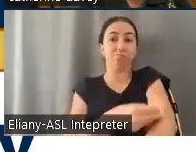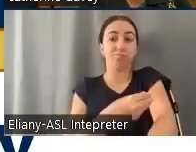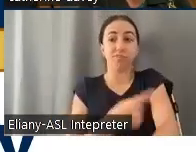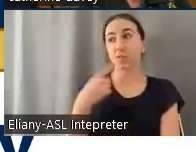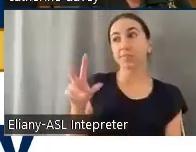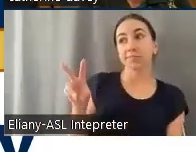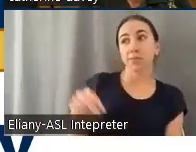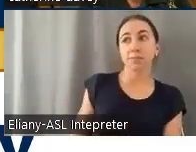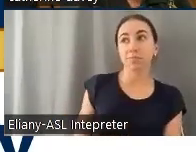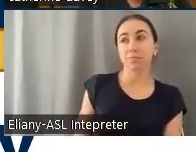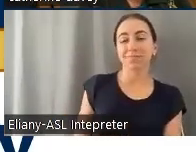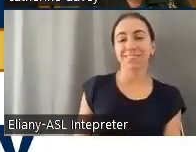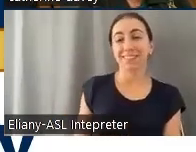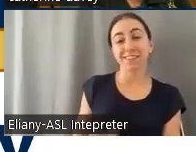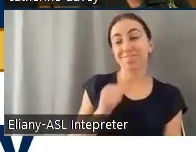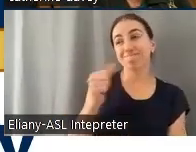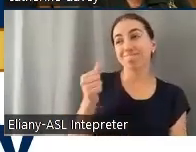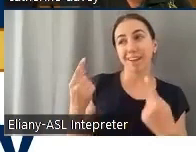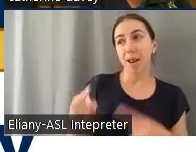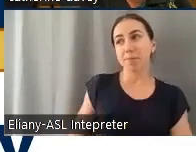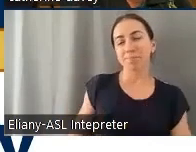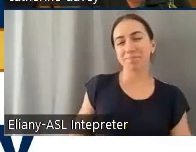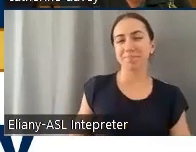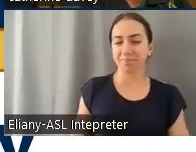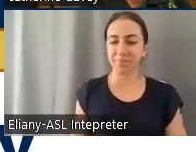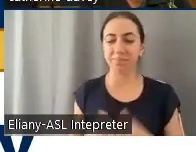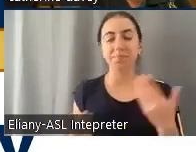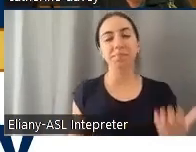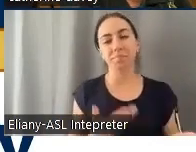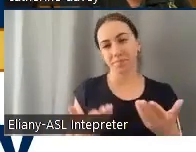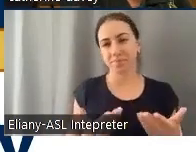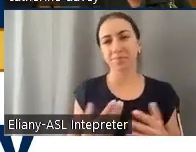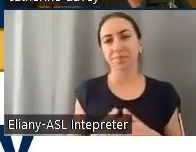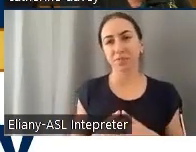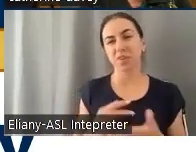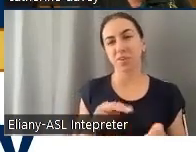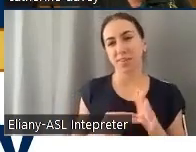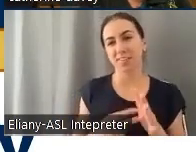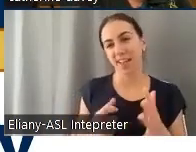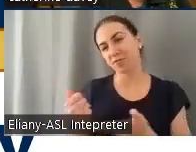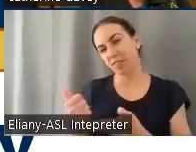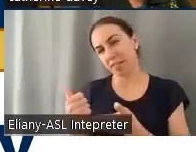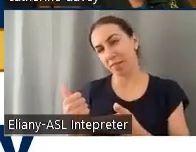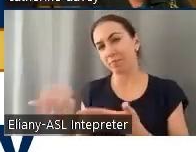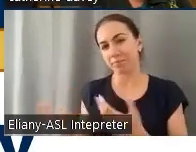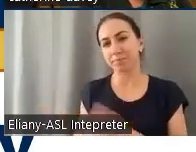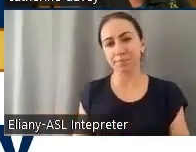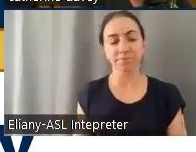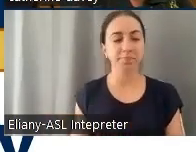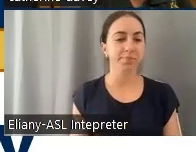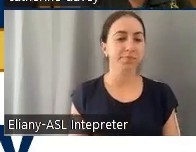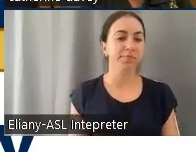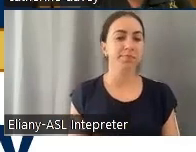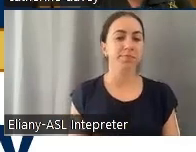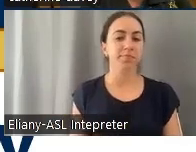hora del próximo procedimiento, ella dice, no, no va a suceder. Eso es algo que con lo que yo tal